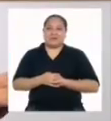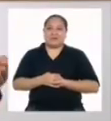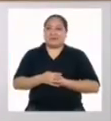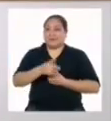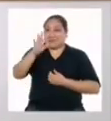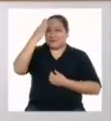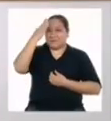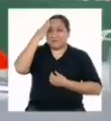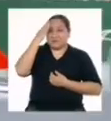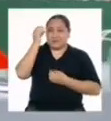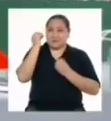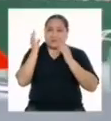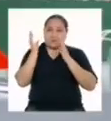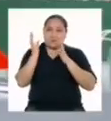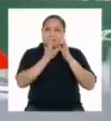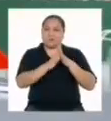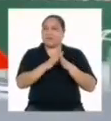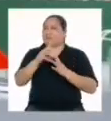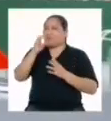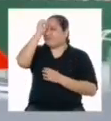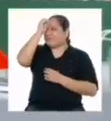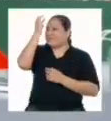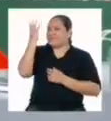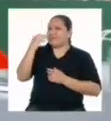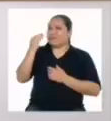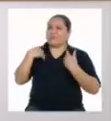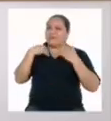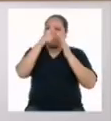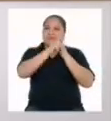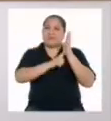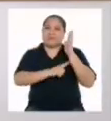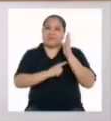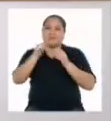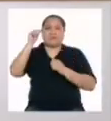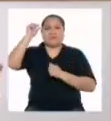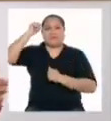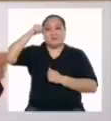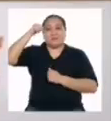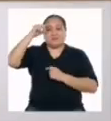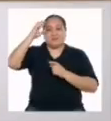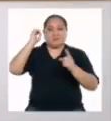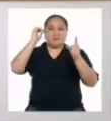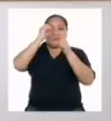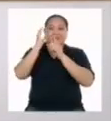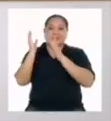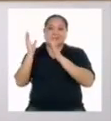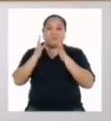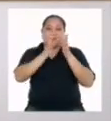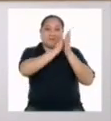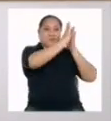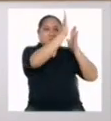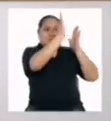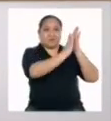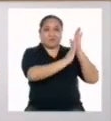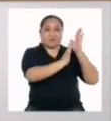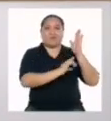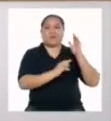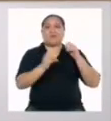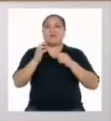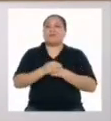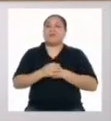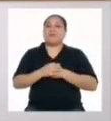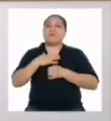¿Y ya sabes cómo organizarlas? No, aún no, solo tenemos la lista. Recordemos que nuestro propósito es elaborar un mural con información